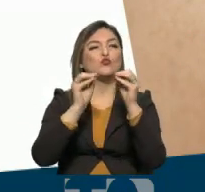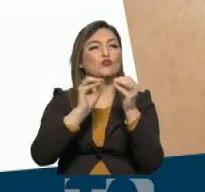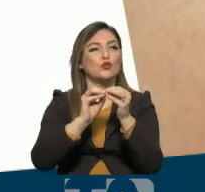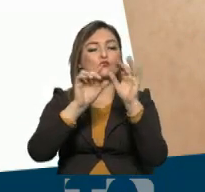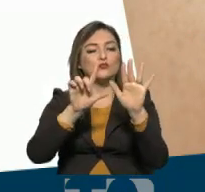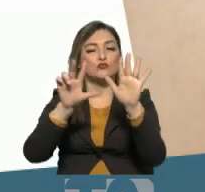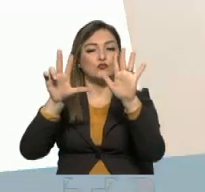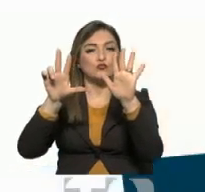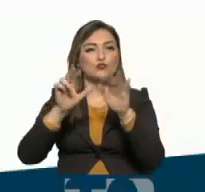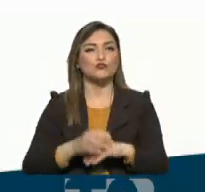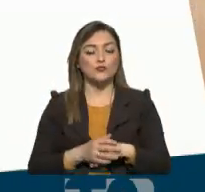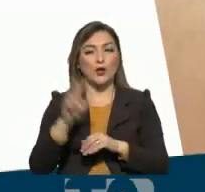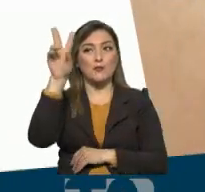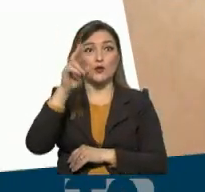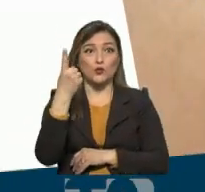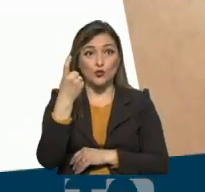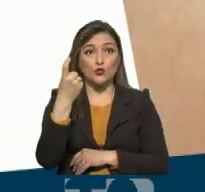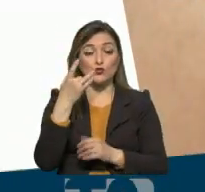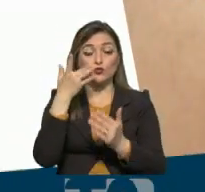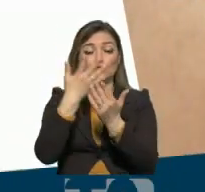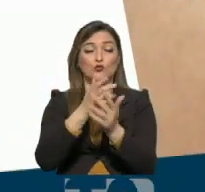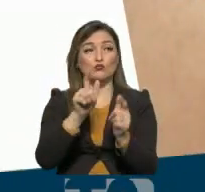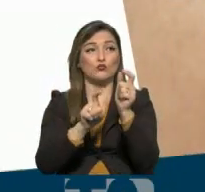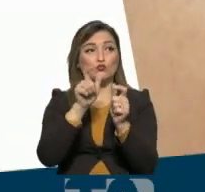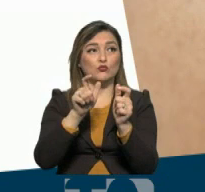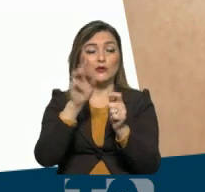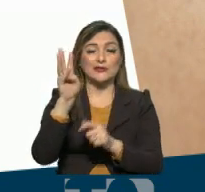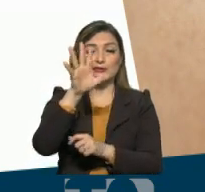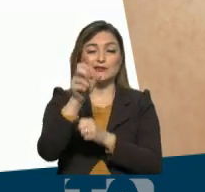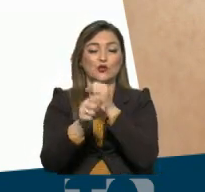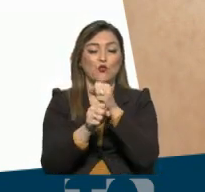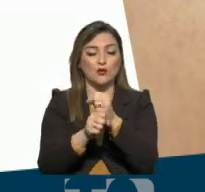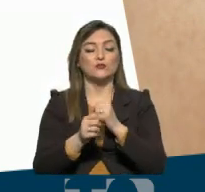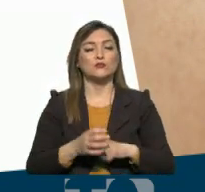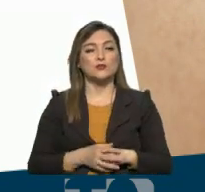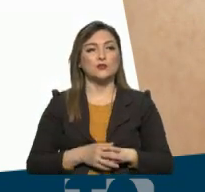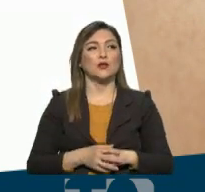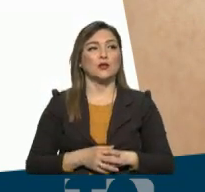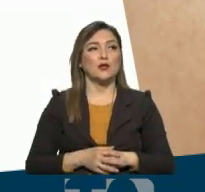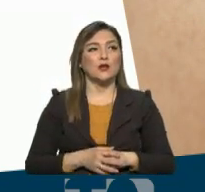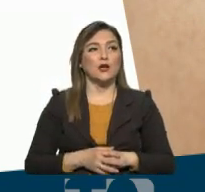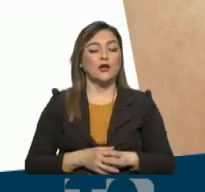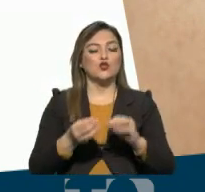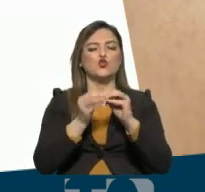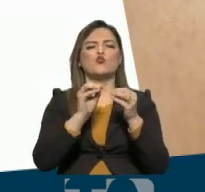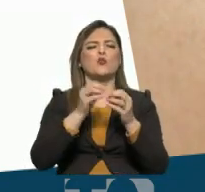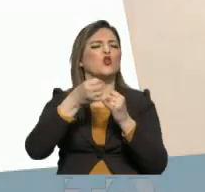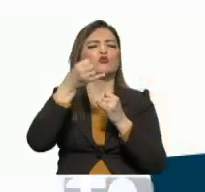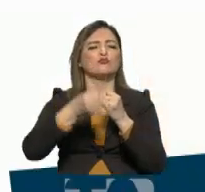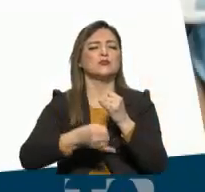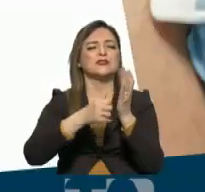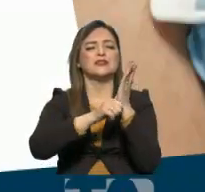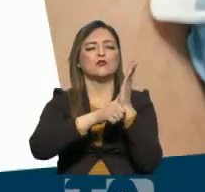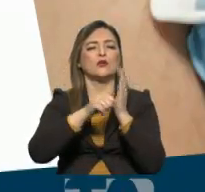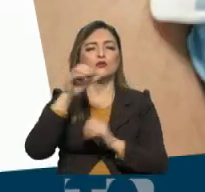terminada en 7 y 8. Y el viernes 11 deben acudir ciudadanos de 65 años y la cédula sugerida es la terminada en 9 y 0. El